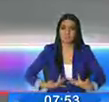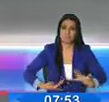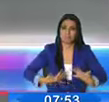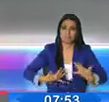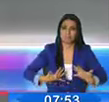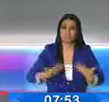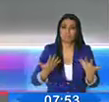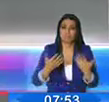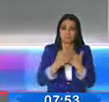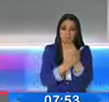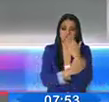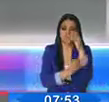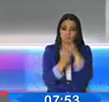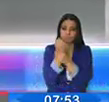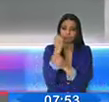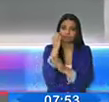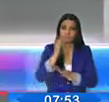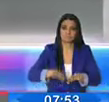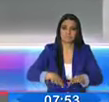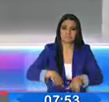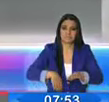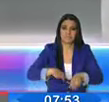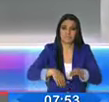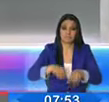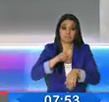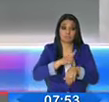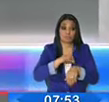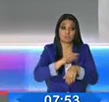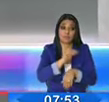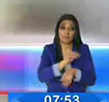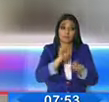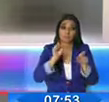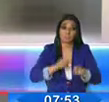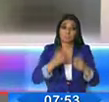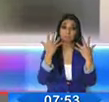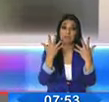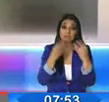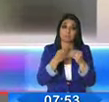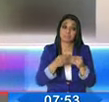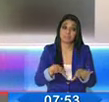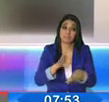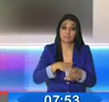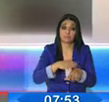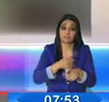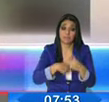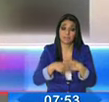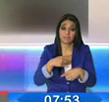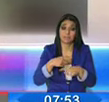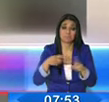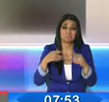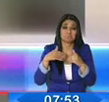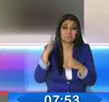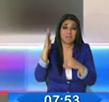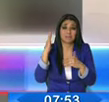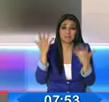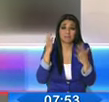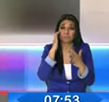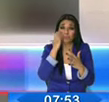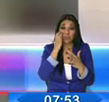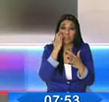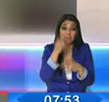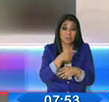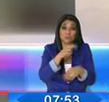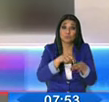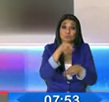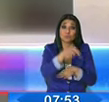localizan en sus brazos y piernas los doctores le advirtieron que podría perder sus manos por las heridas lo que más le preocupa a gloria ya que el sueño de